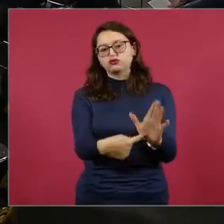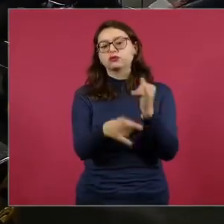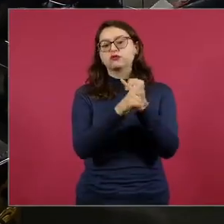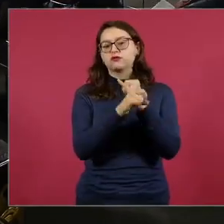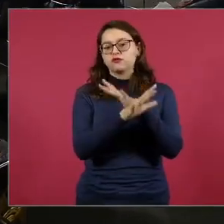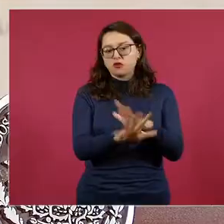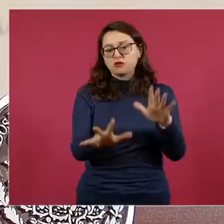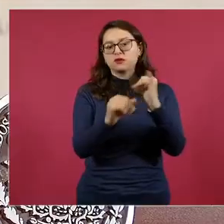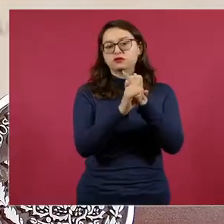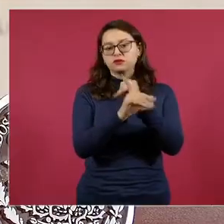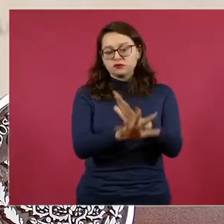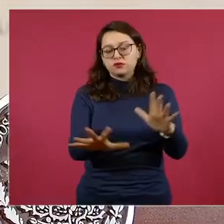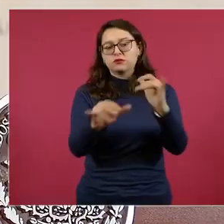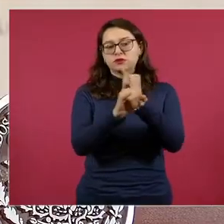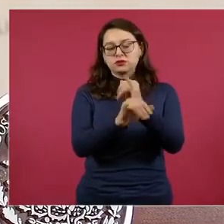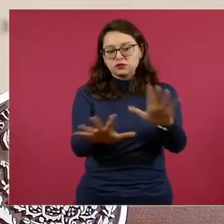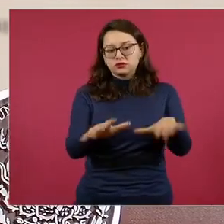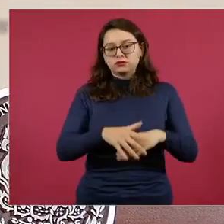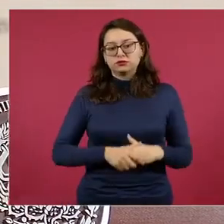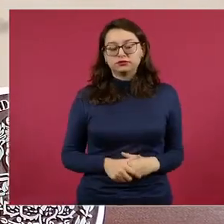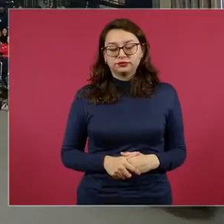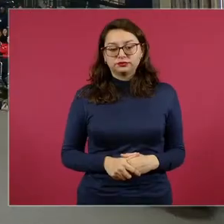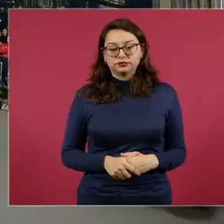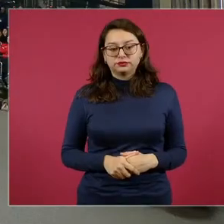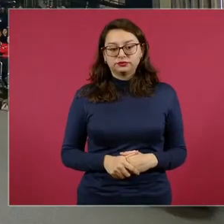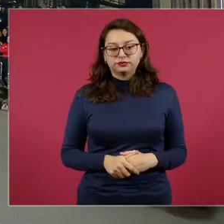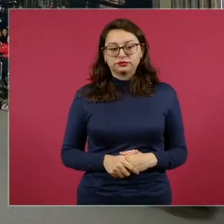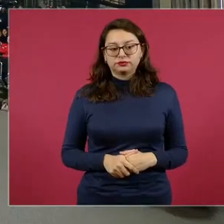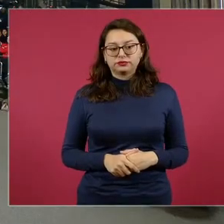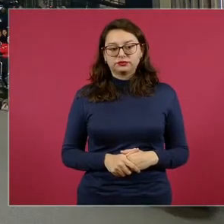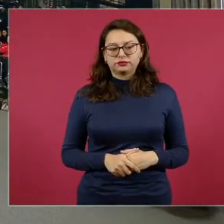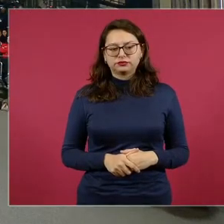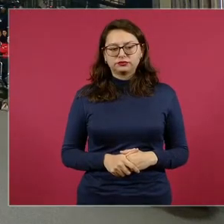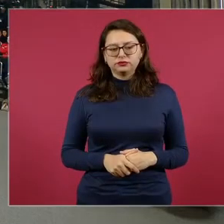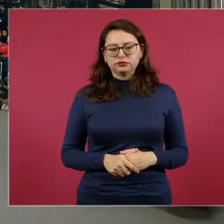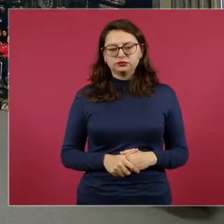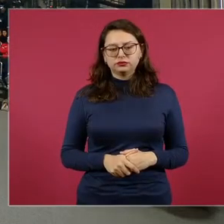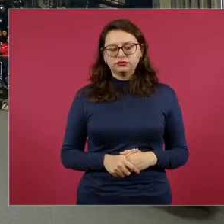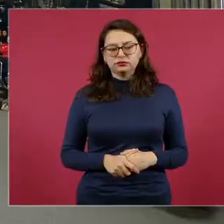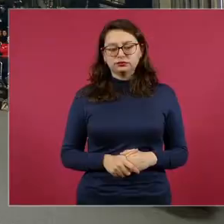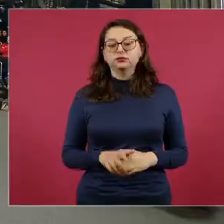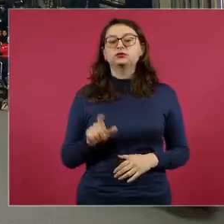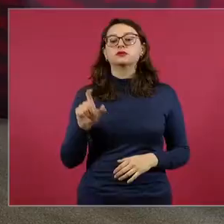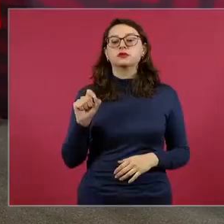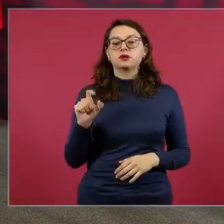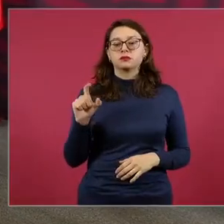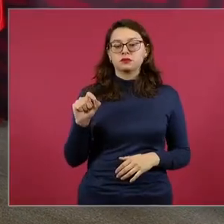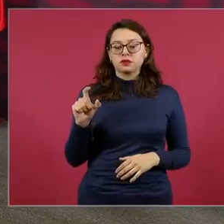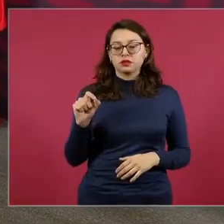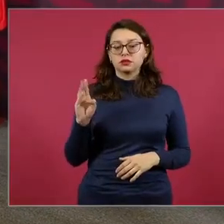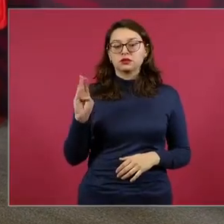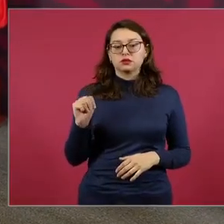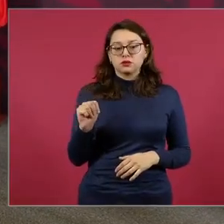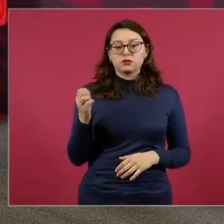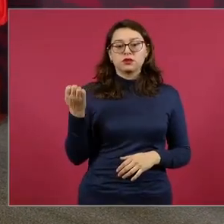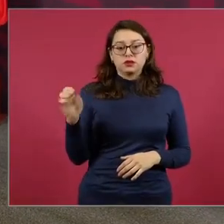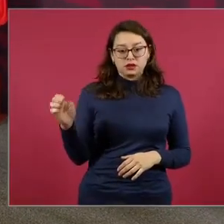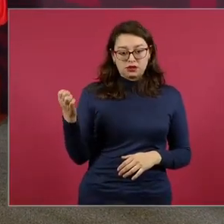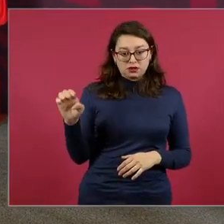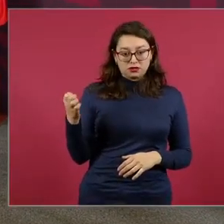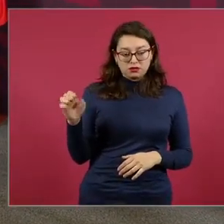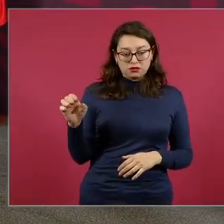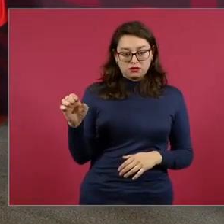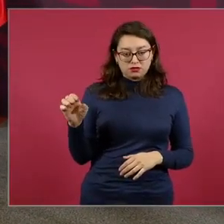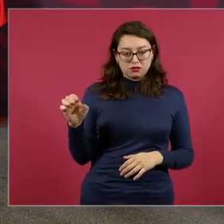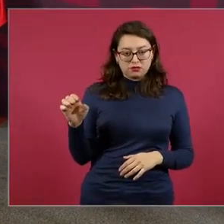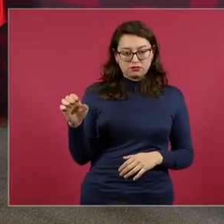Como el… ¿Qué quedamos? 29 de enero. ¿29 de enero? Lunes.